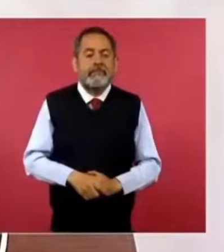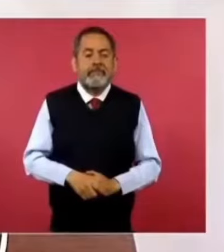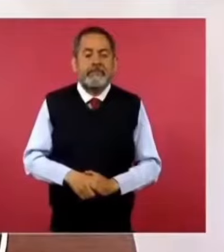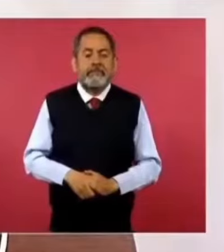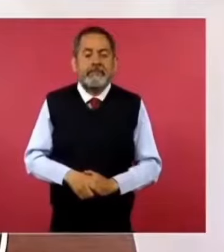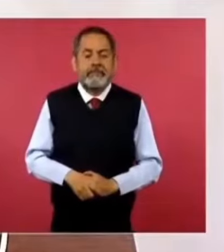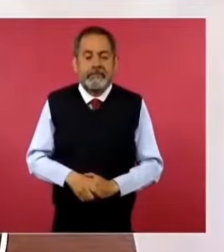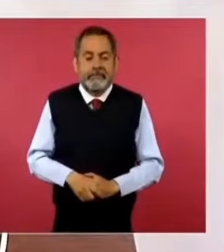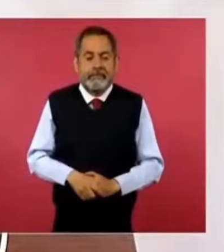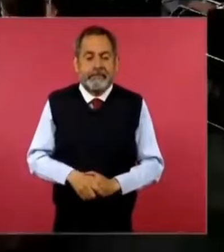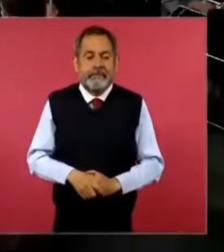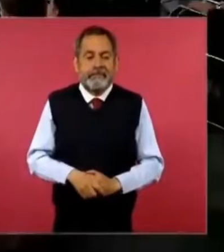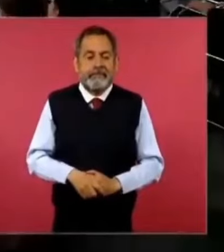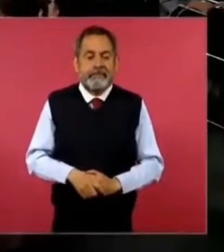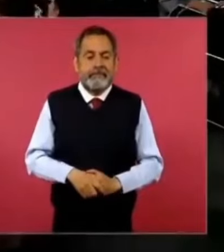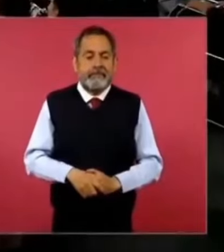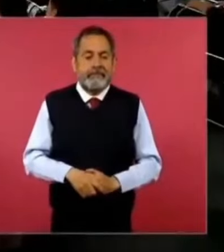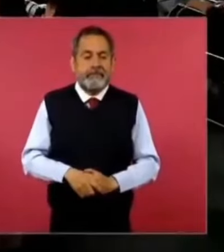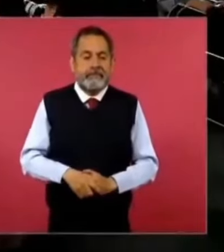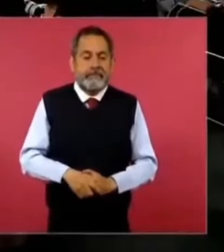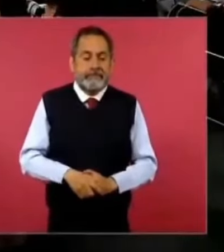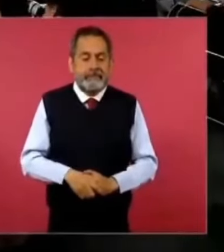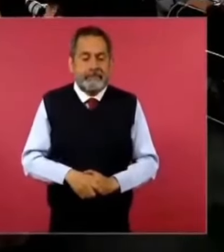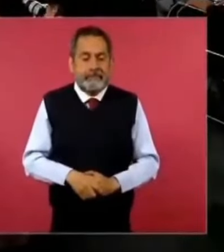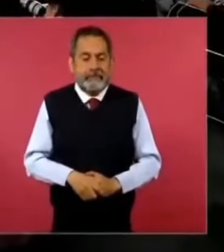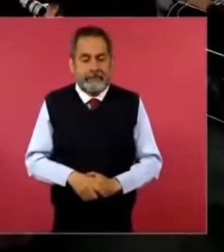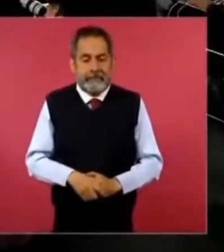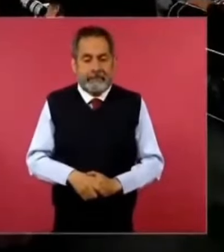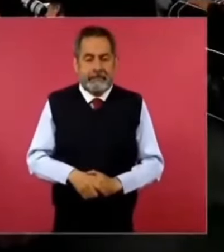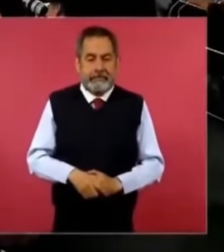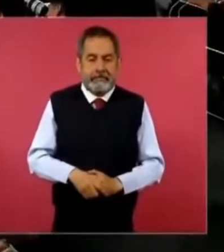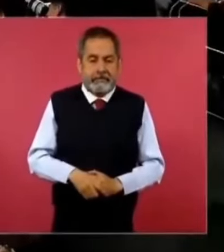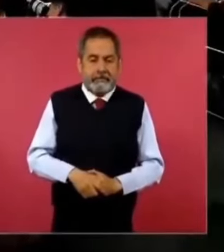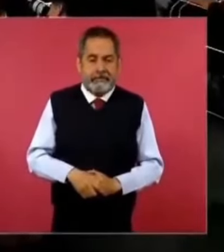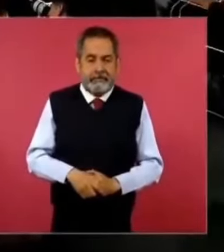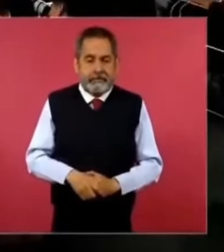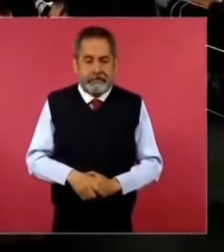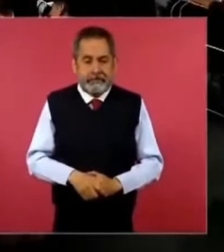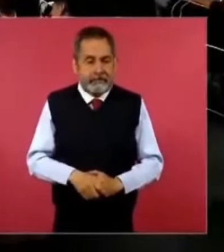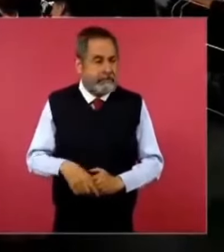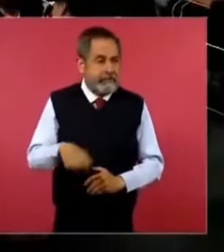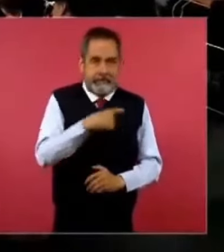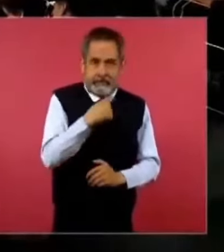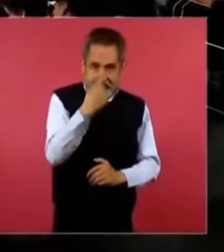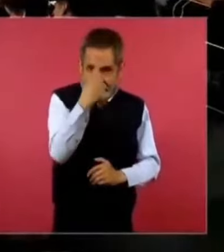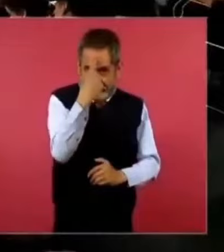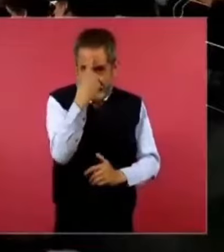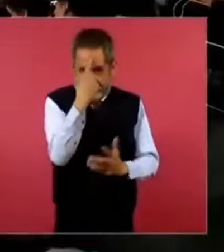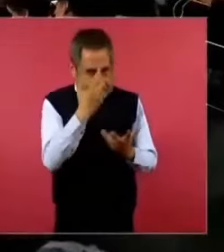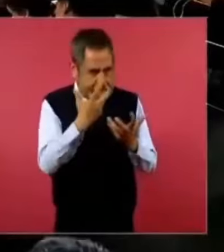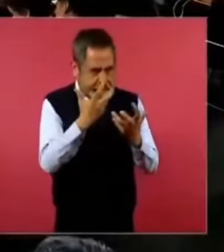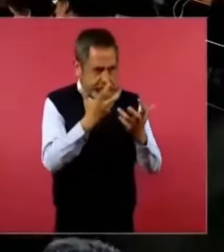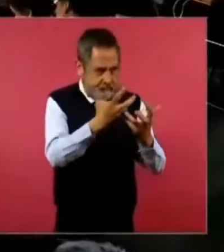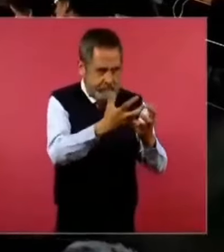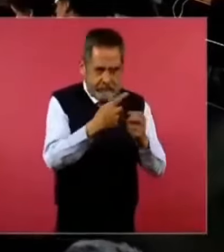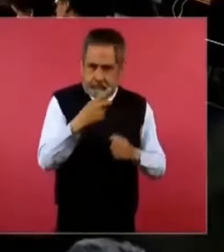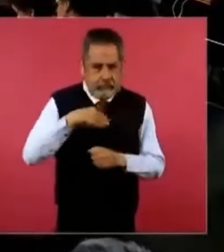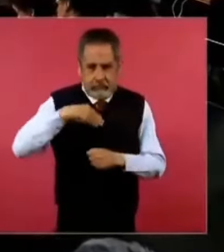es que lleva el fanatismo a lo